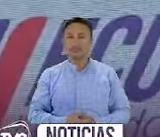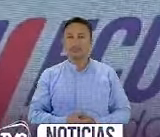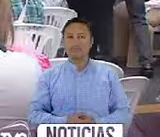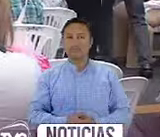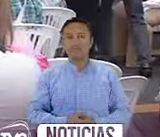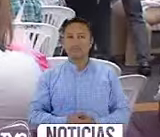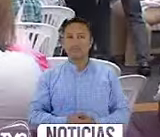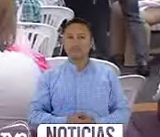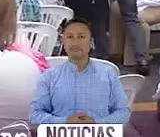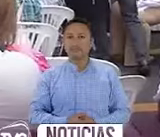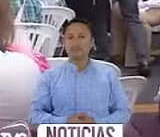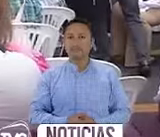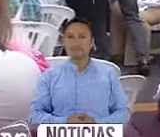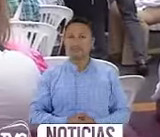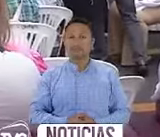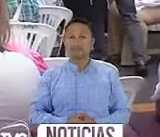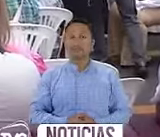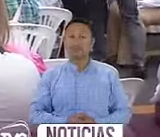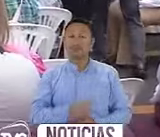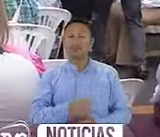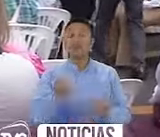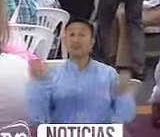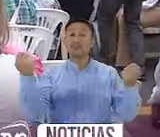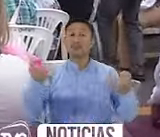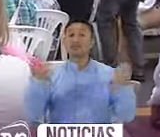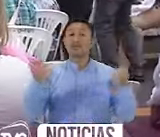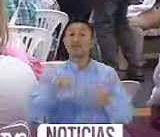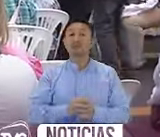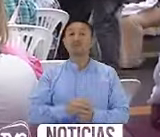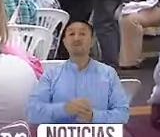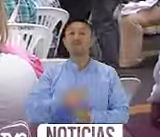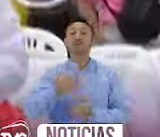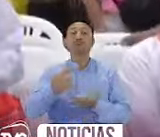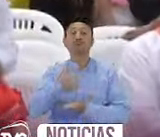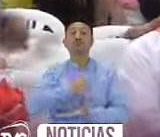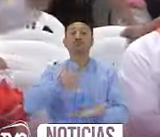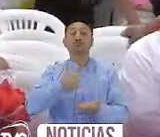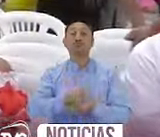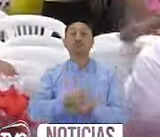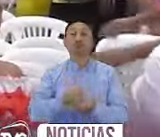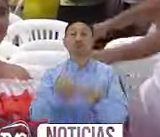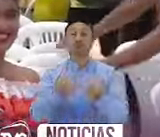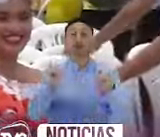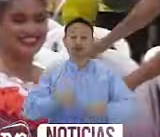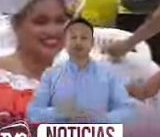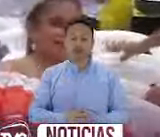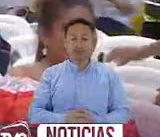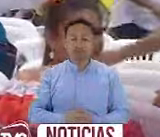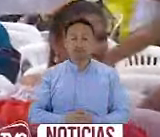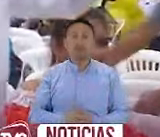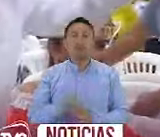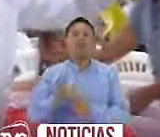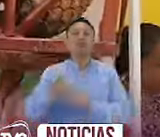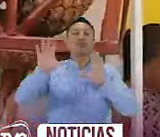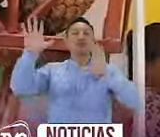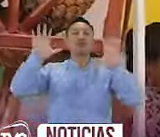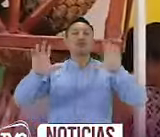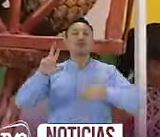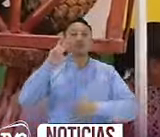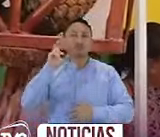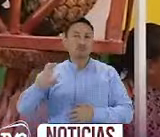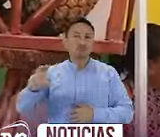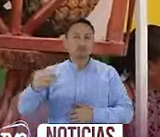Con motivo de la celebración por la provincialización del Guayas, la gobernación realizó una feria turística gastronómica y